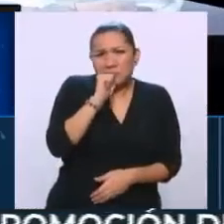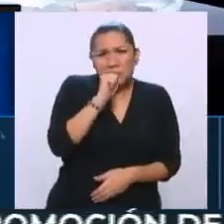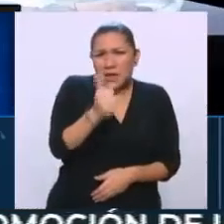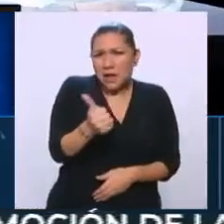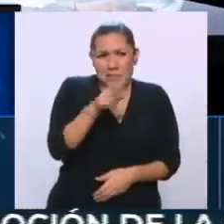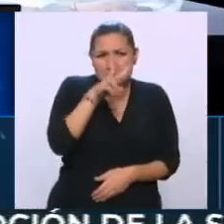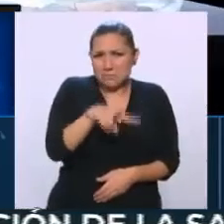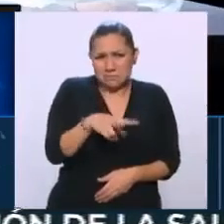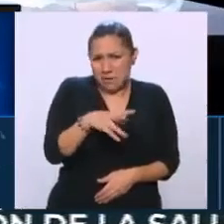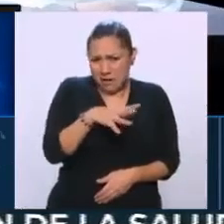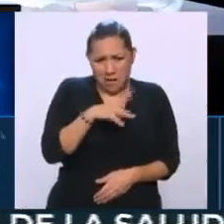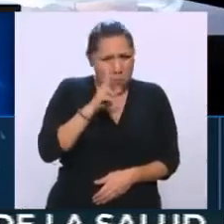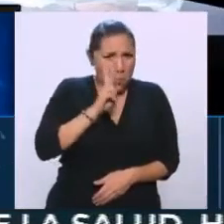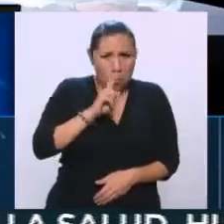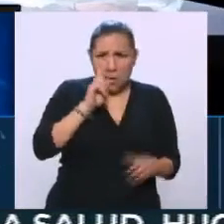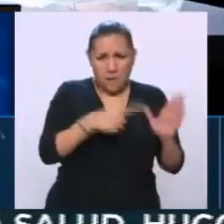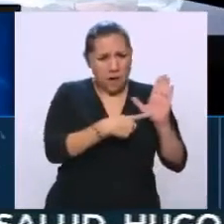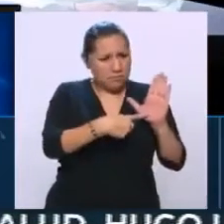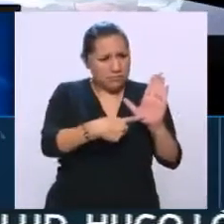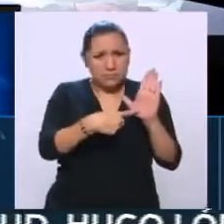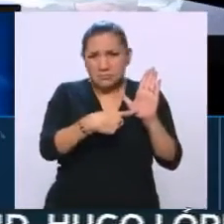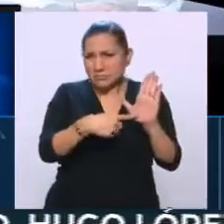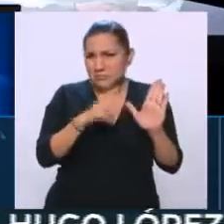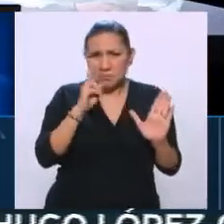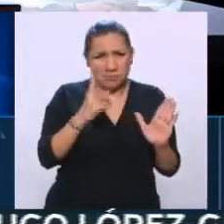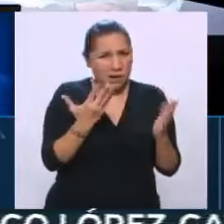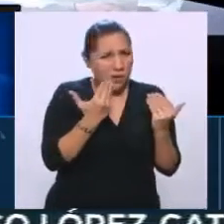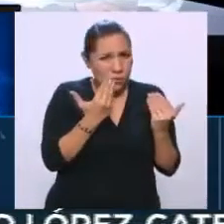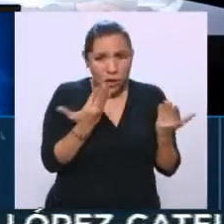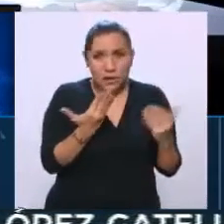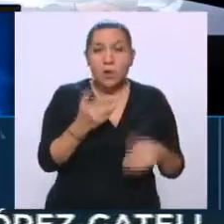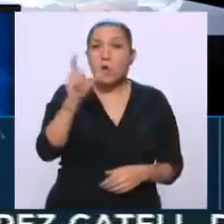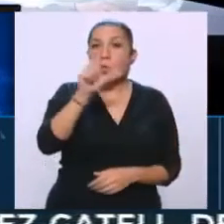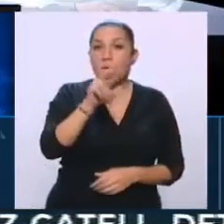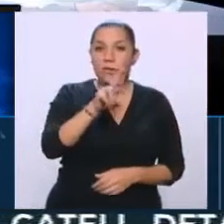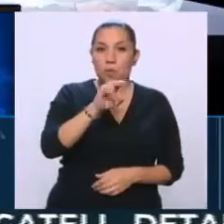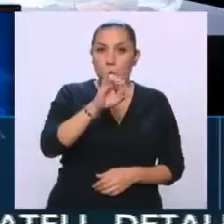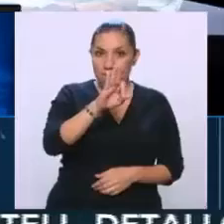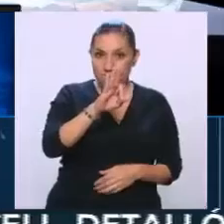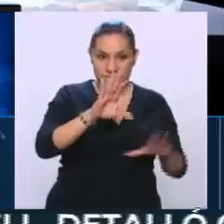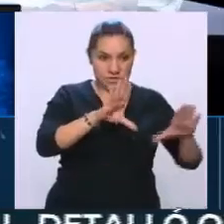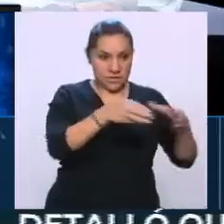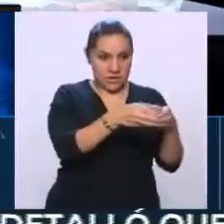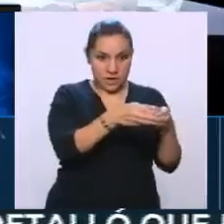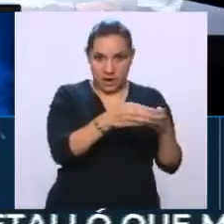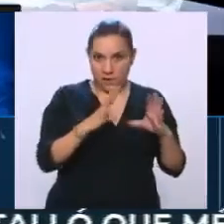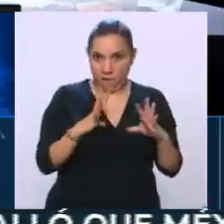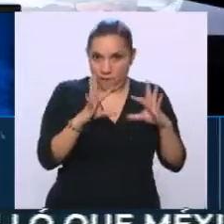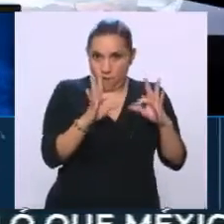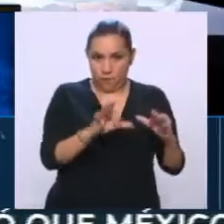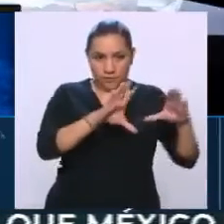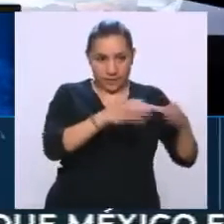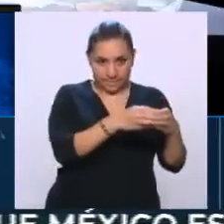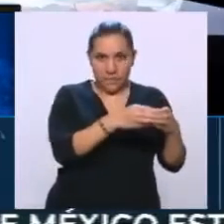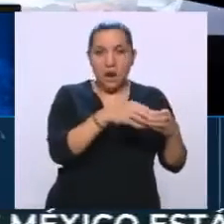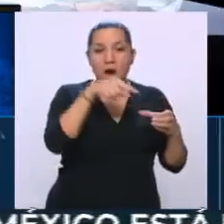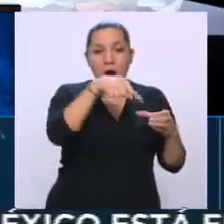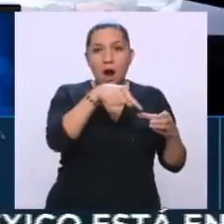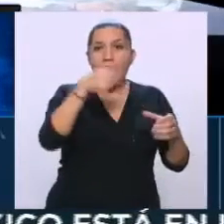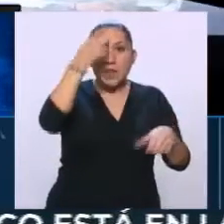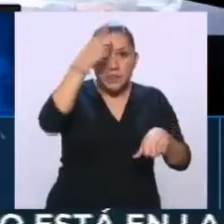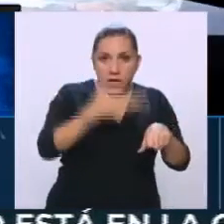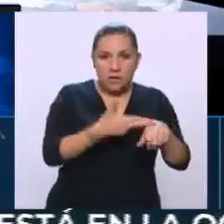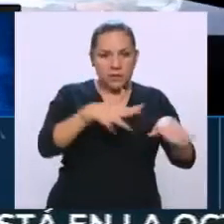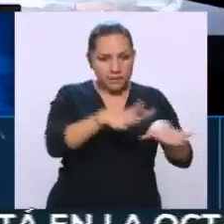entonces, desde la época en la que se crea la UIF, ha habido 7 directores, pero solo a partir de que llega